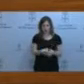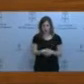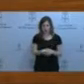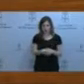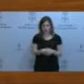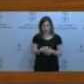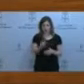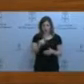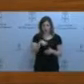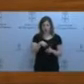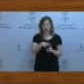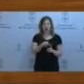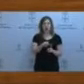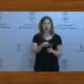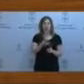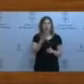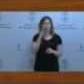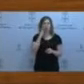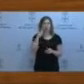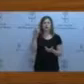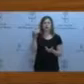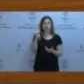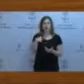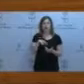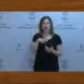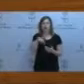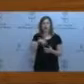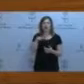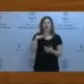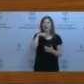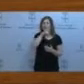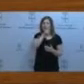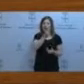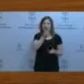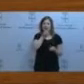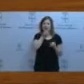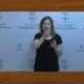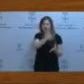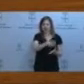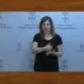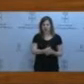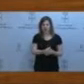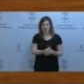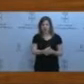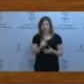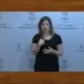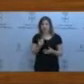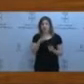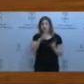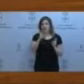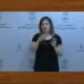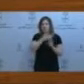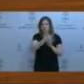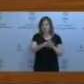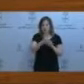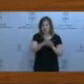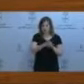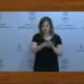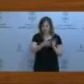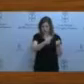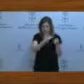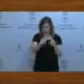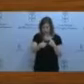Somos muy descarados y hemos traído Cangas de Narcea. Y así ha sido, y solo le digo que todavía lo que nos queda,